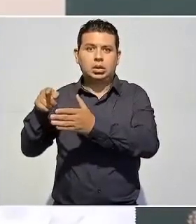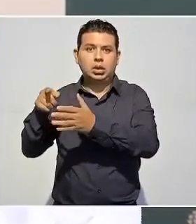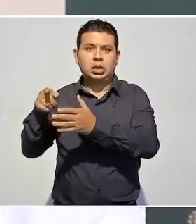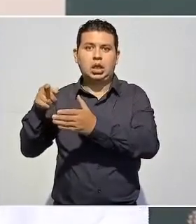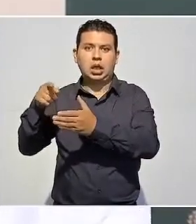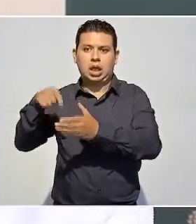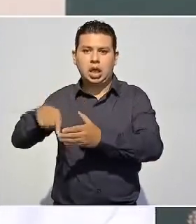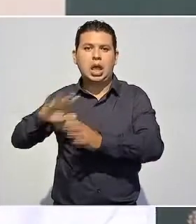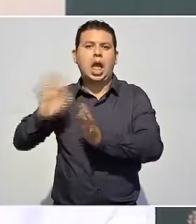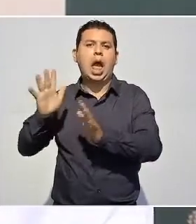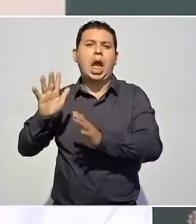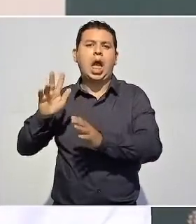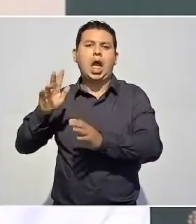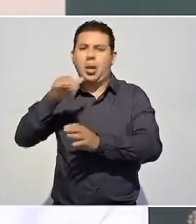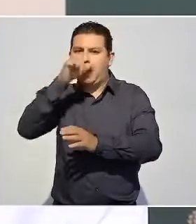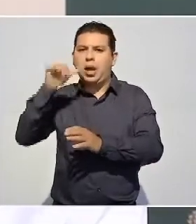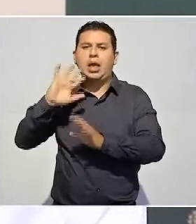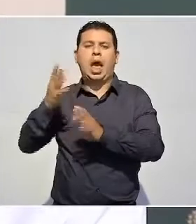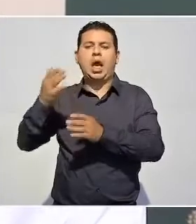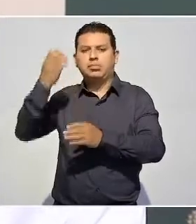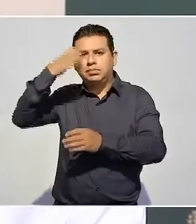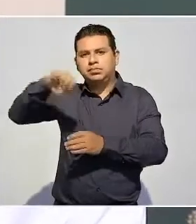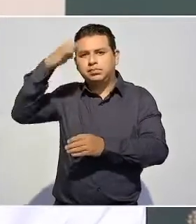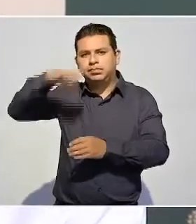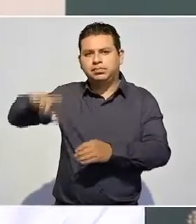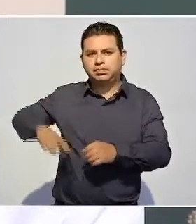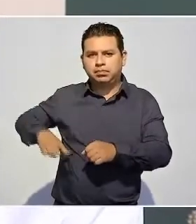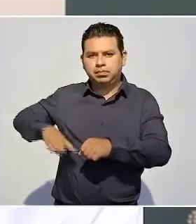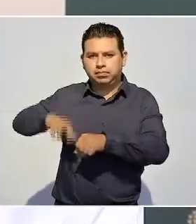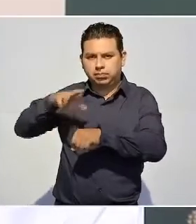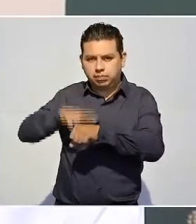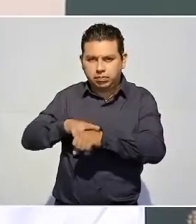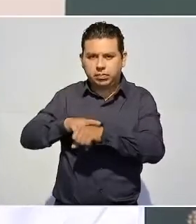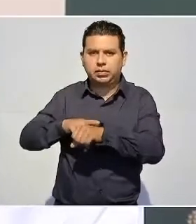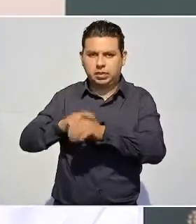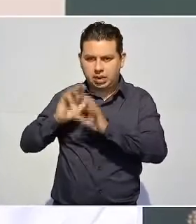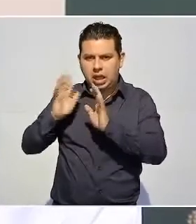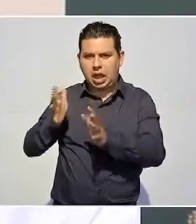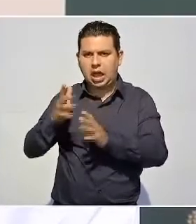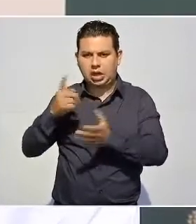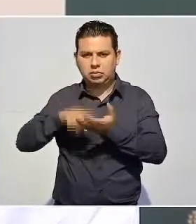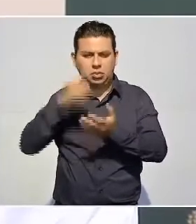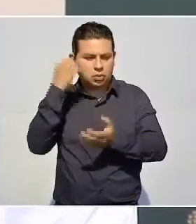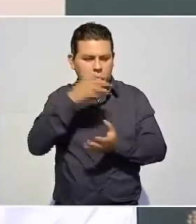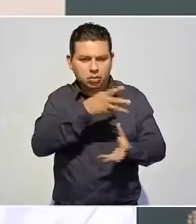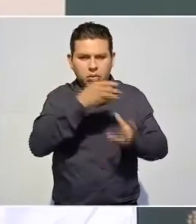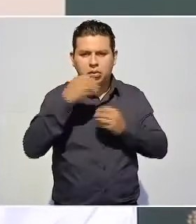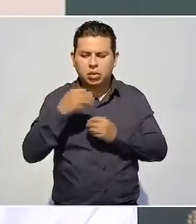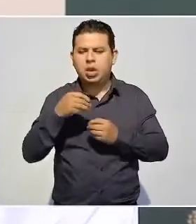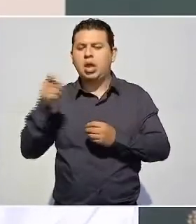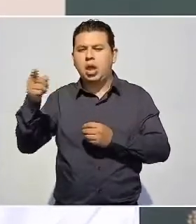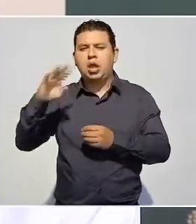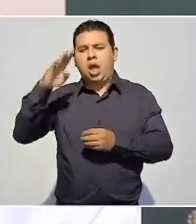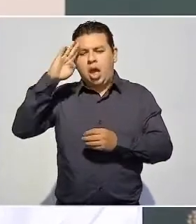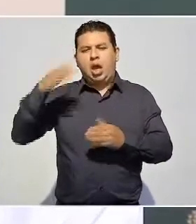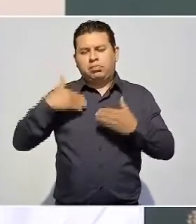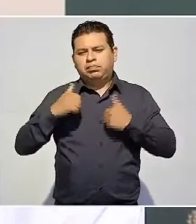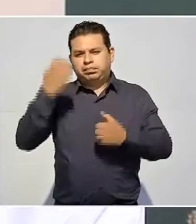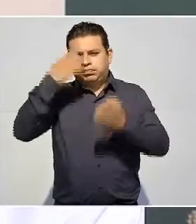de Oaxaca, un gran gobernador. Durante su gestión